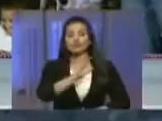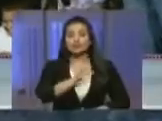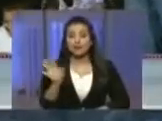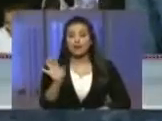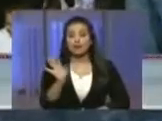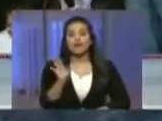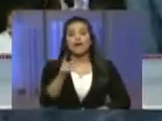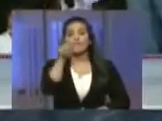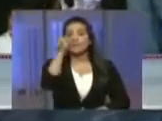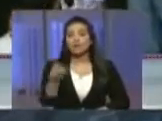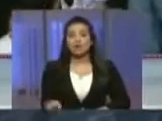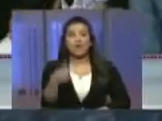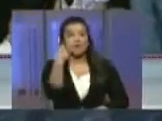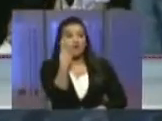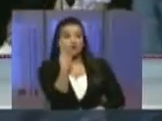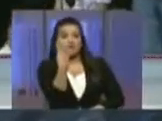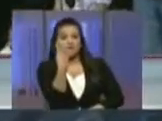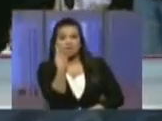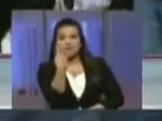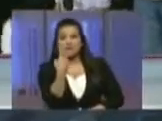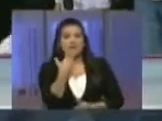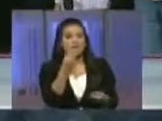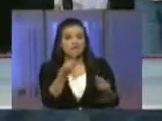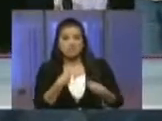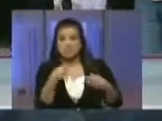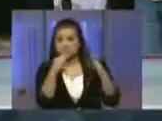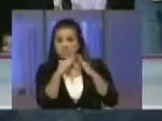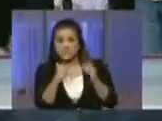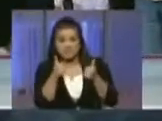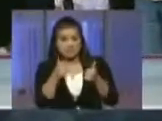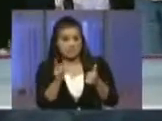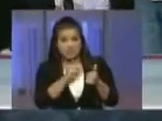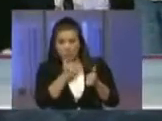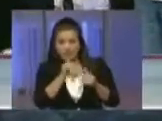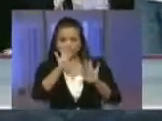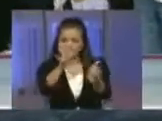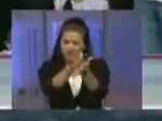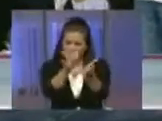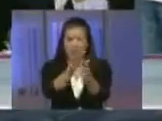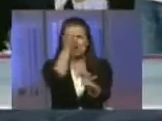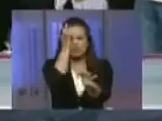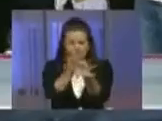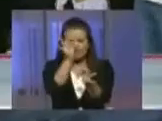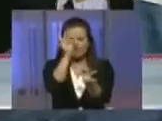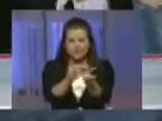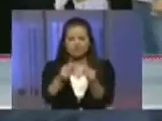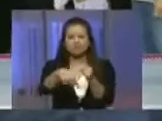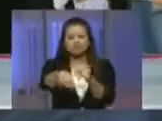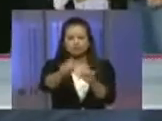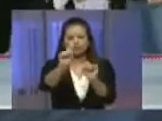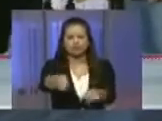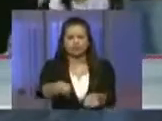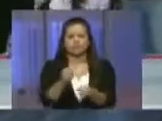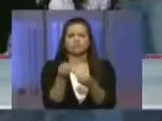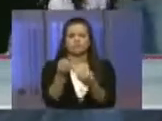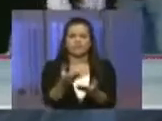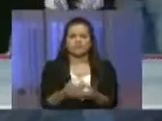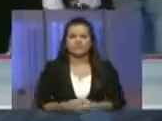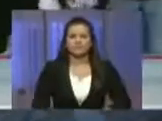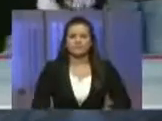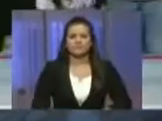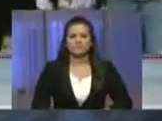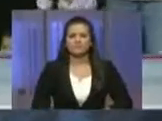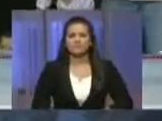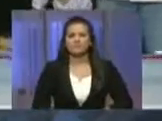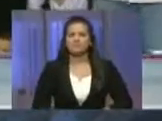el que no ha alcanzado este beneficio llénense de confianza y fe que sí se puede bueno